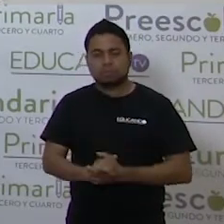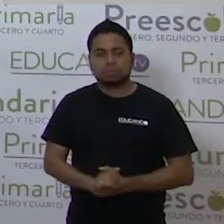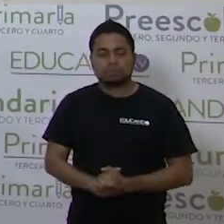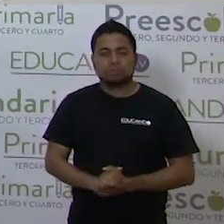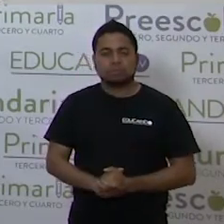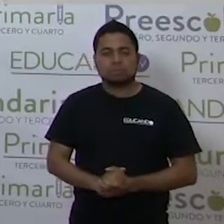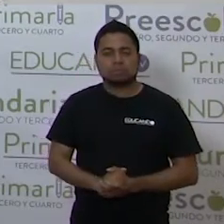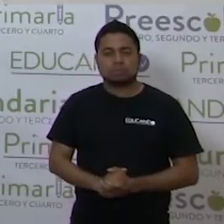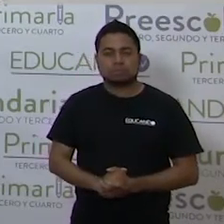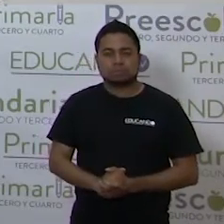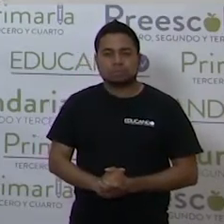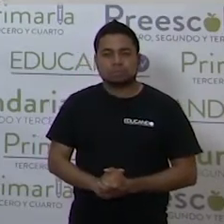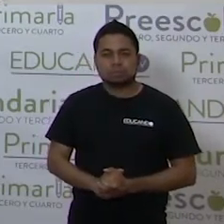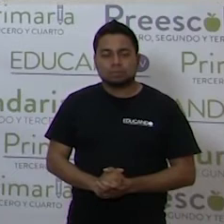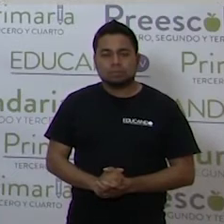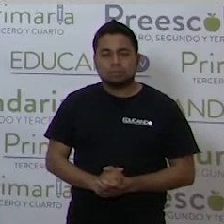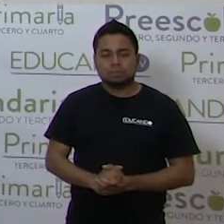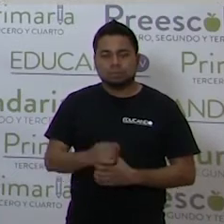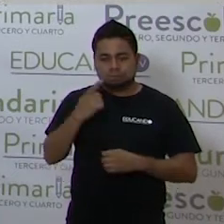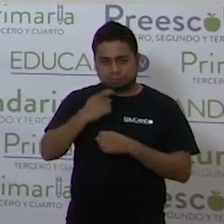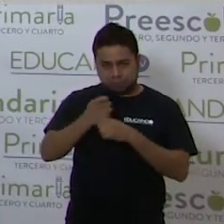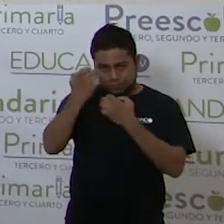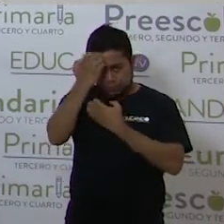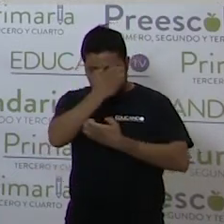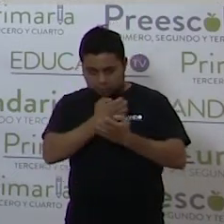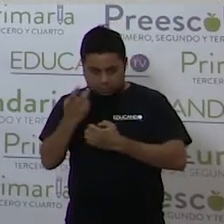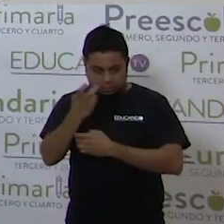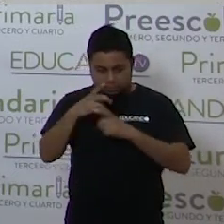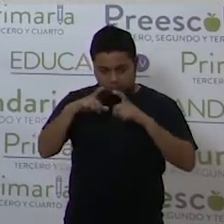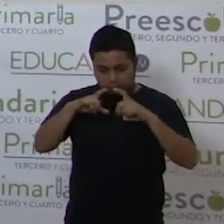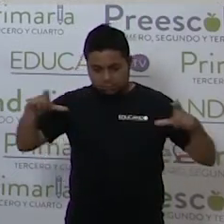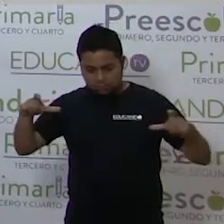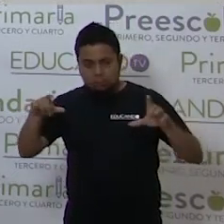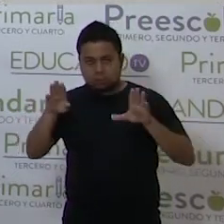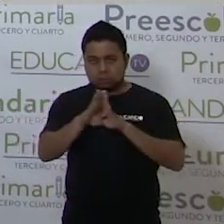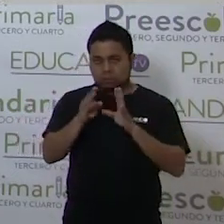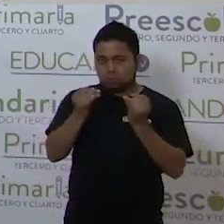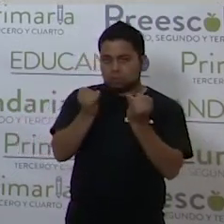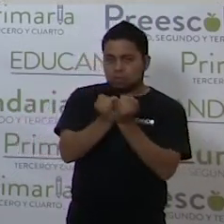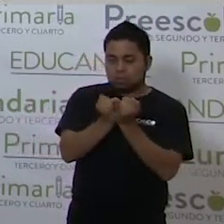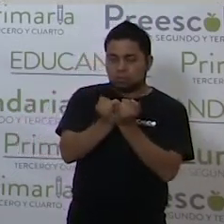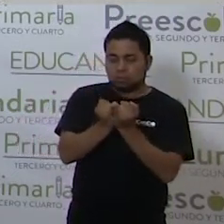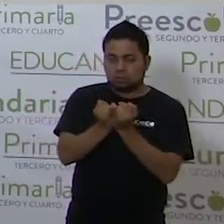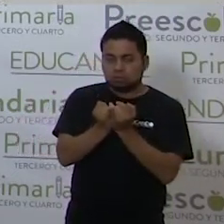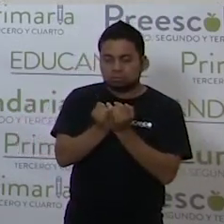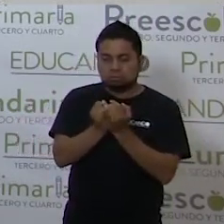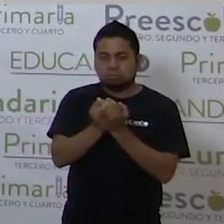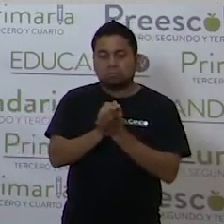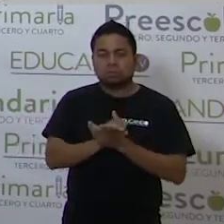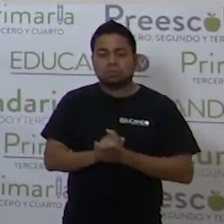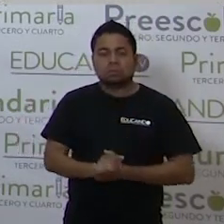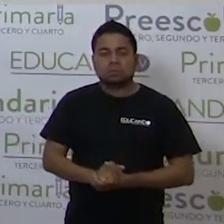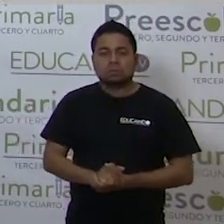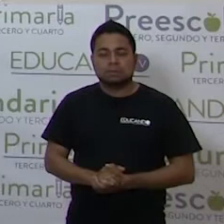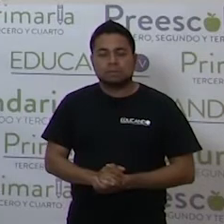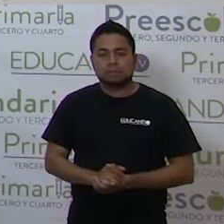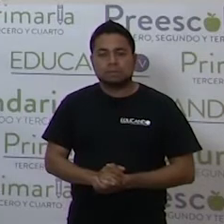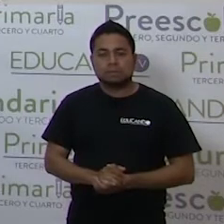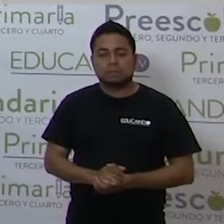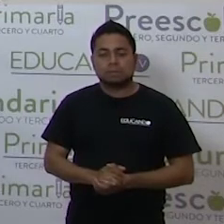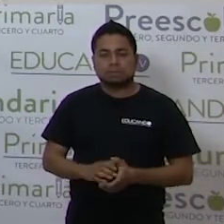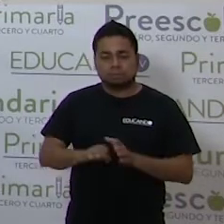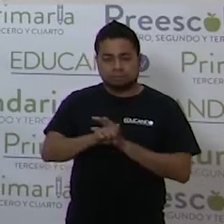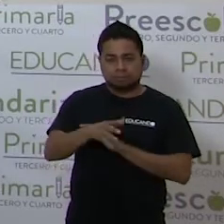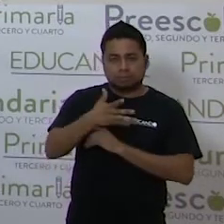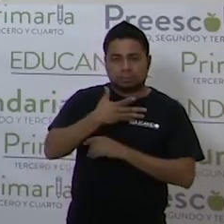primero vamos a analizar a ver esta ecuación como una igualdad y vamos a imaginarnos que tenemos